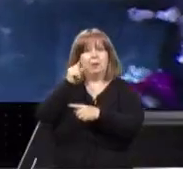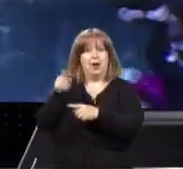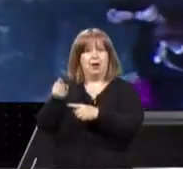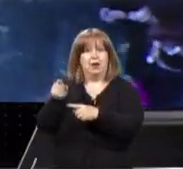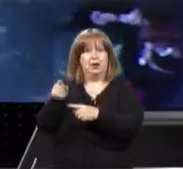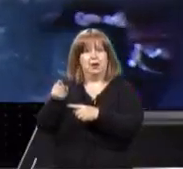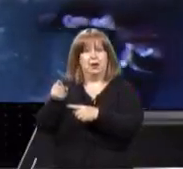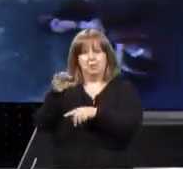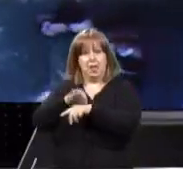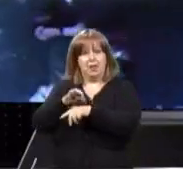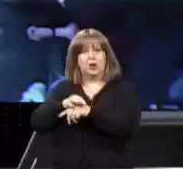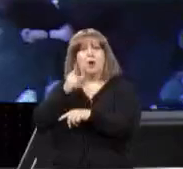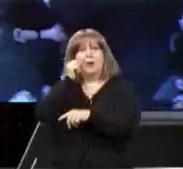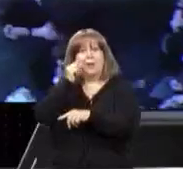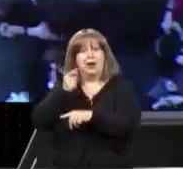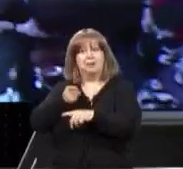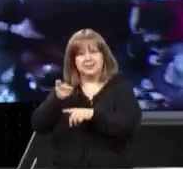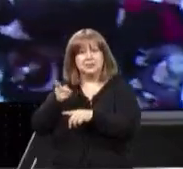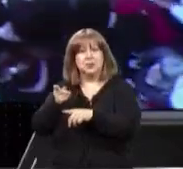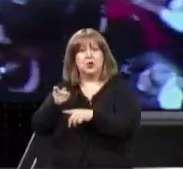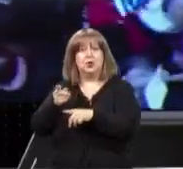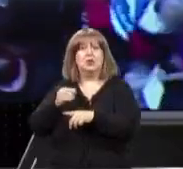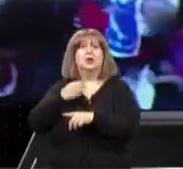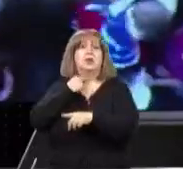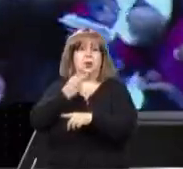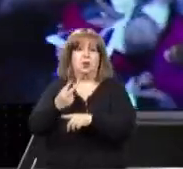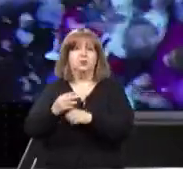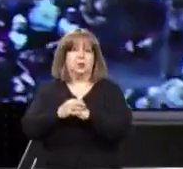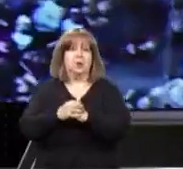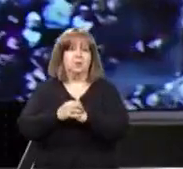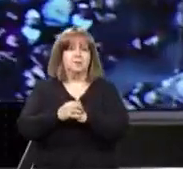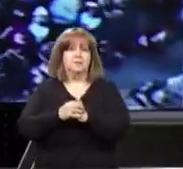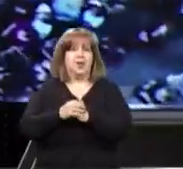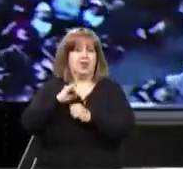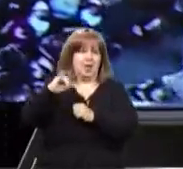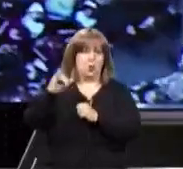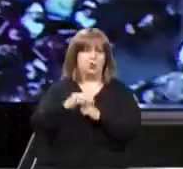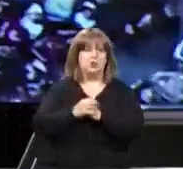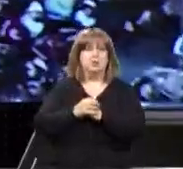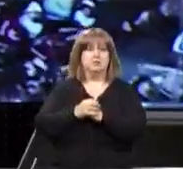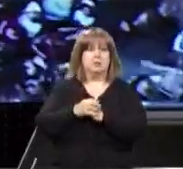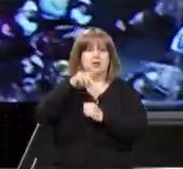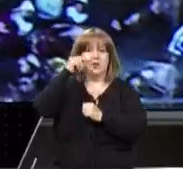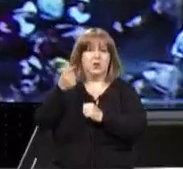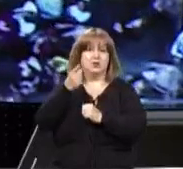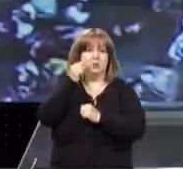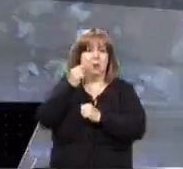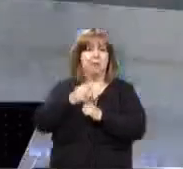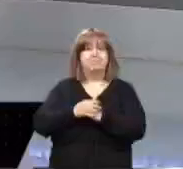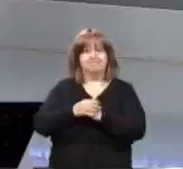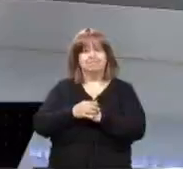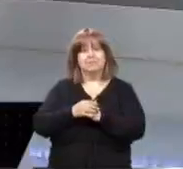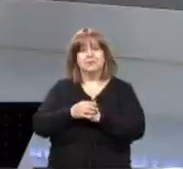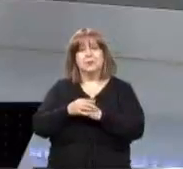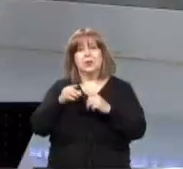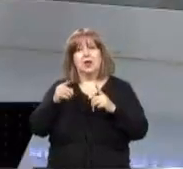desobedientes, sí, donde están hijos e hijas de genocidas. Qué increíble eso. Es muy fuerte lo que ha pasado hoy.